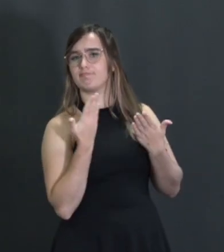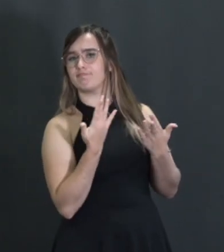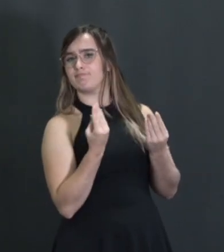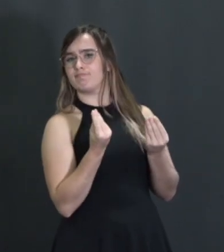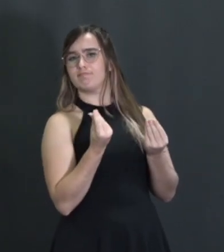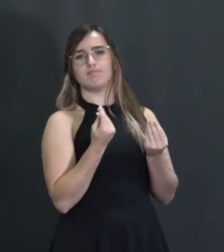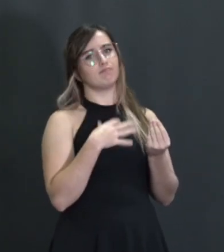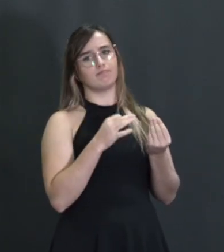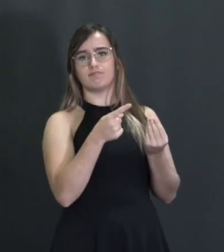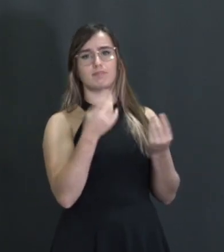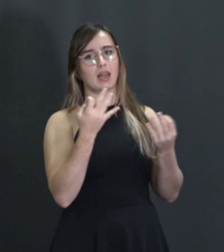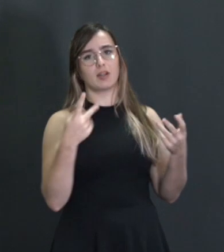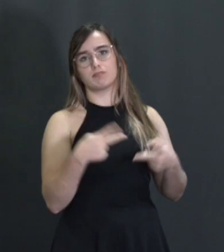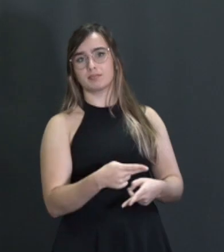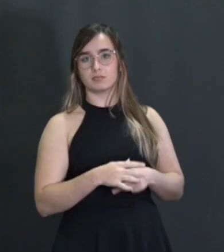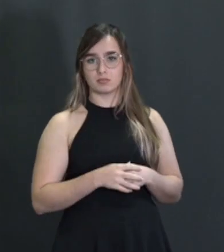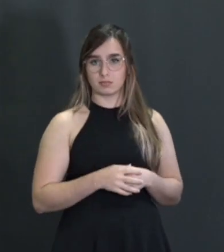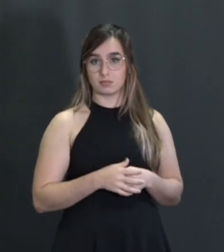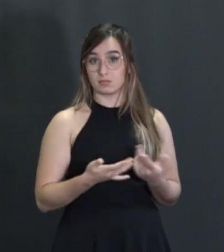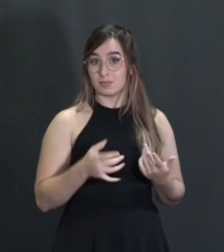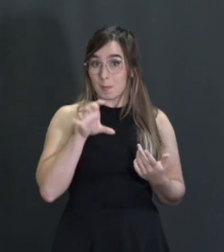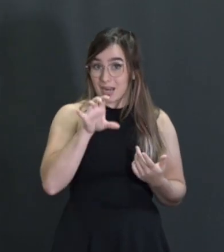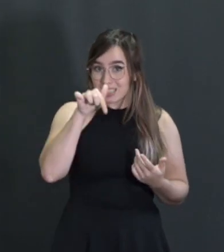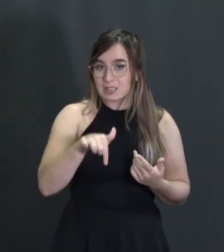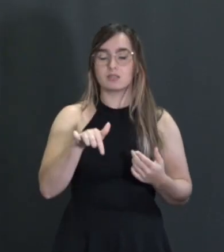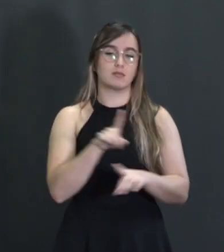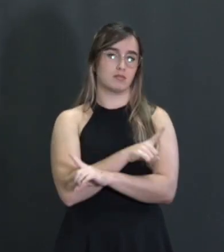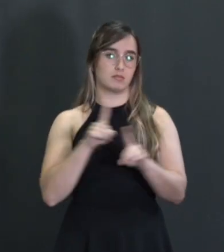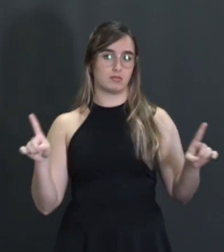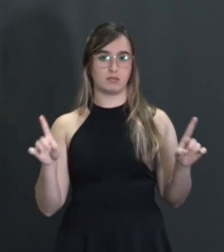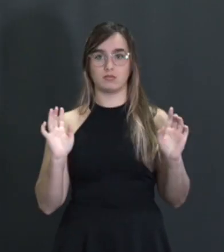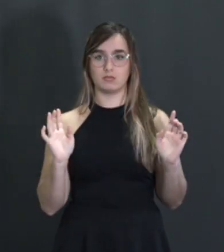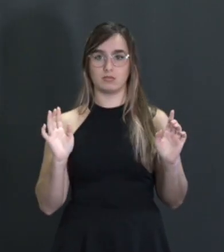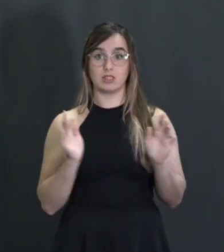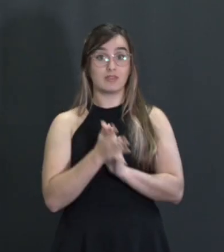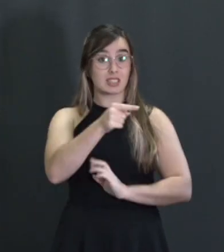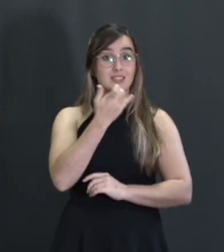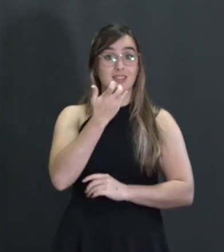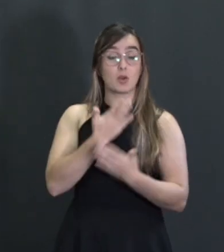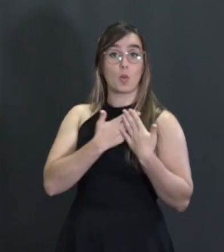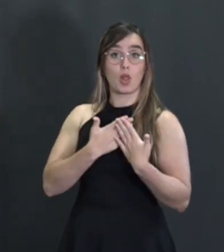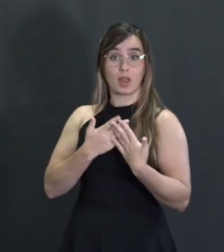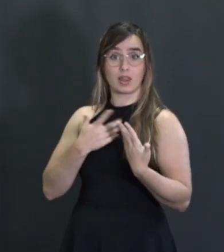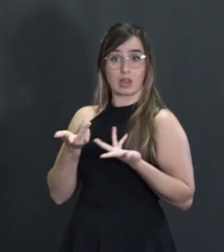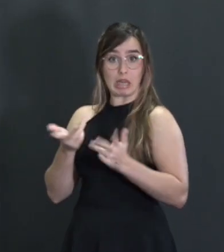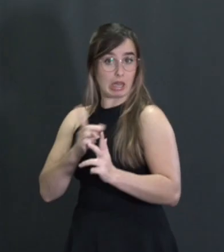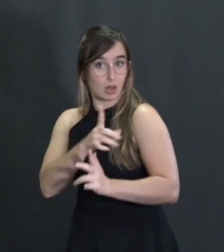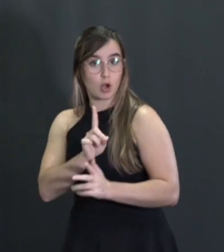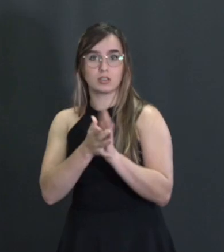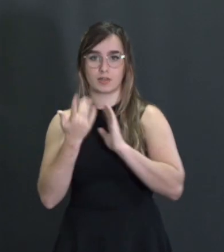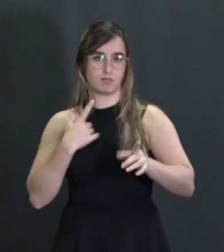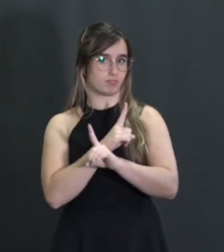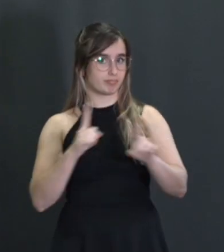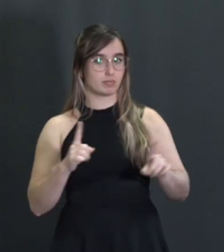lo mejor es esterilizarla? Que en este país eso está prohibido al margen de su voluntad. Estamos viendo también cómo